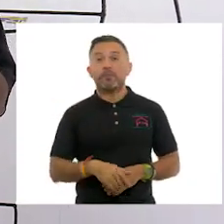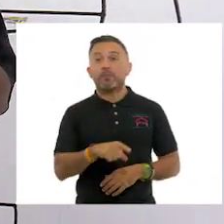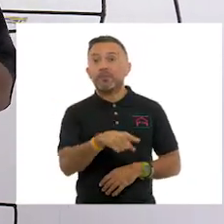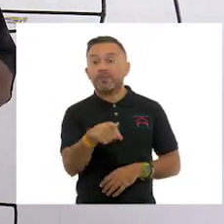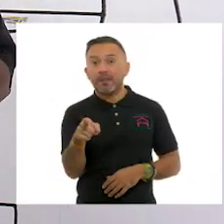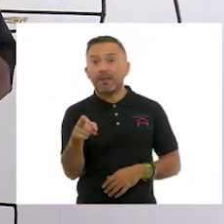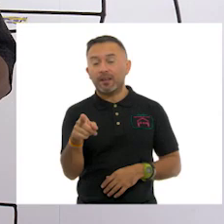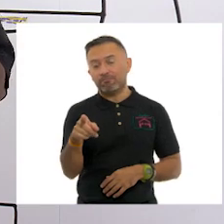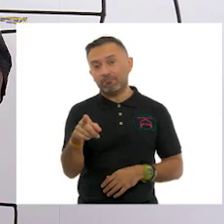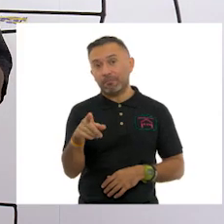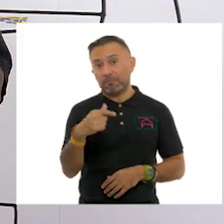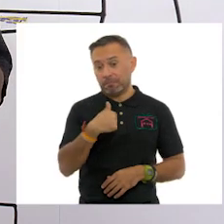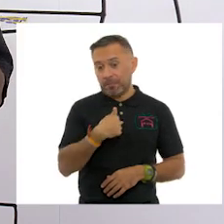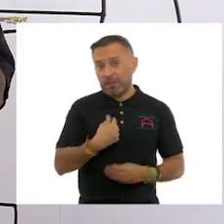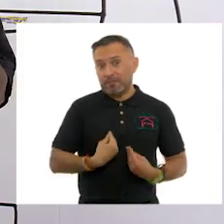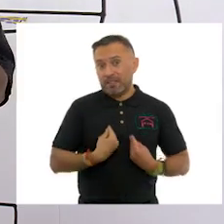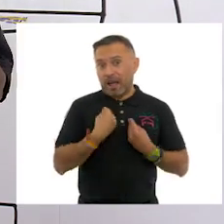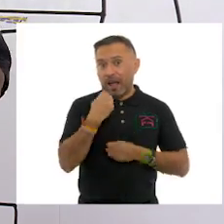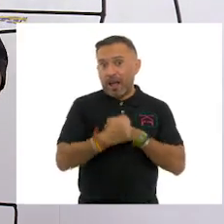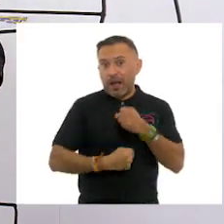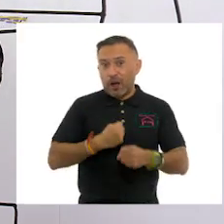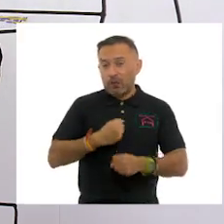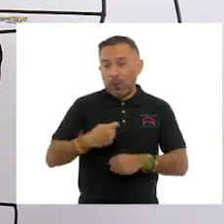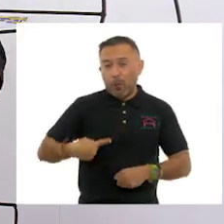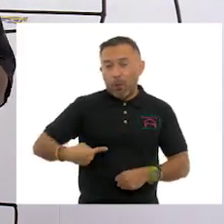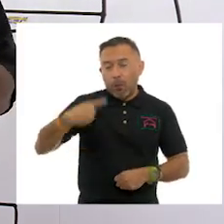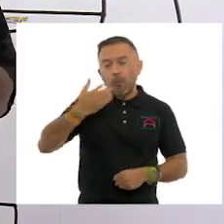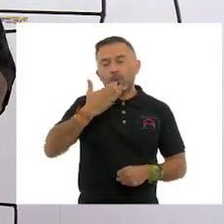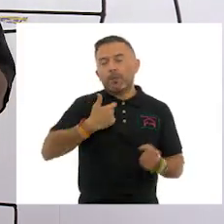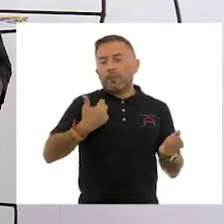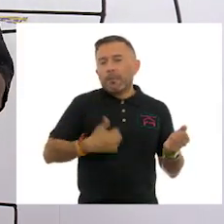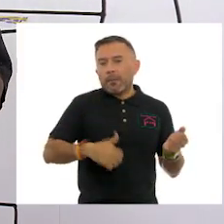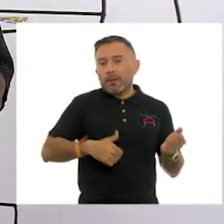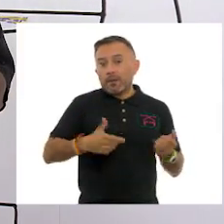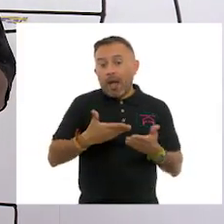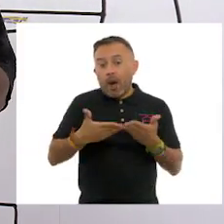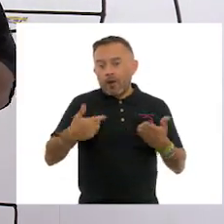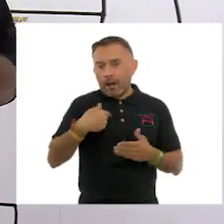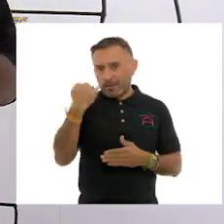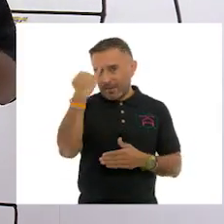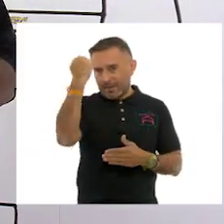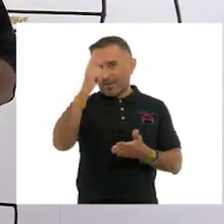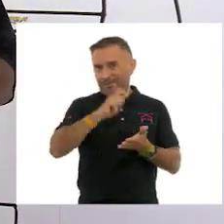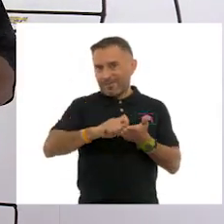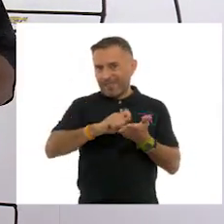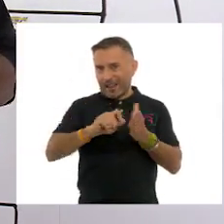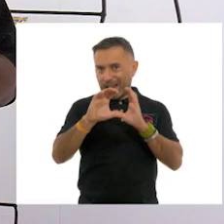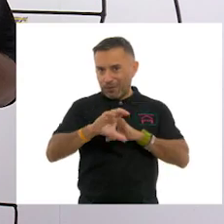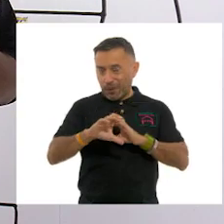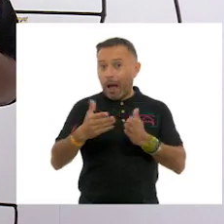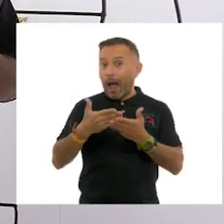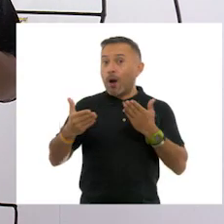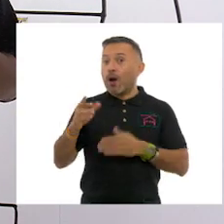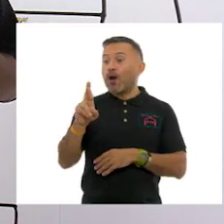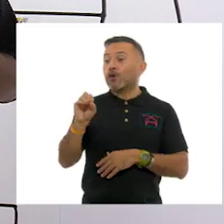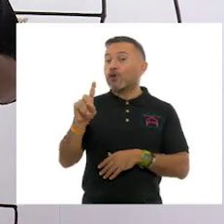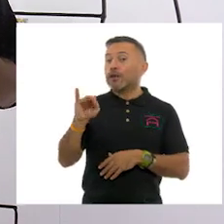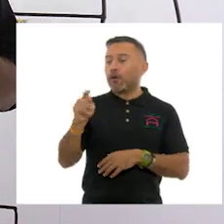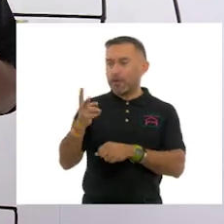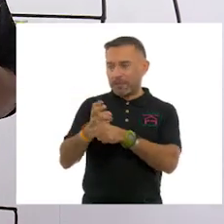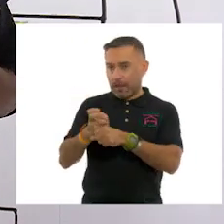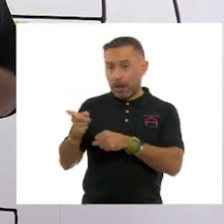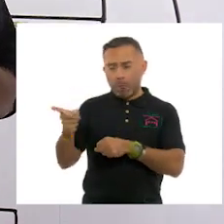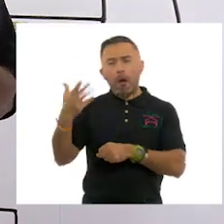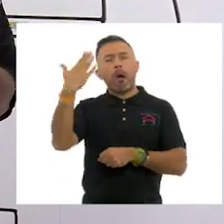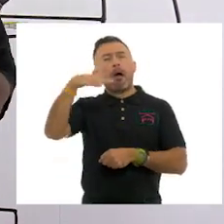dedicado parte de mi vida a tocar este instrumento y ahora a componer. Y quiero invitar a Rodrigo para ver si, como ronca duerme,